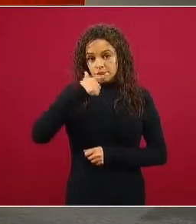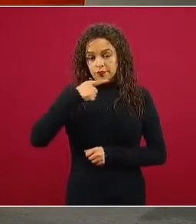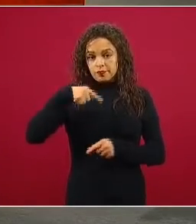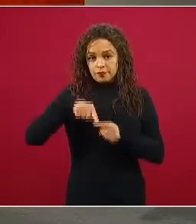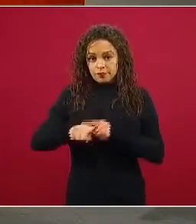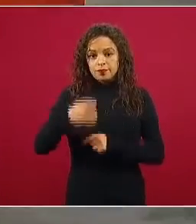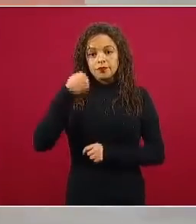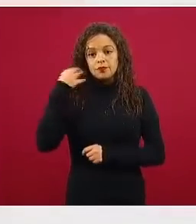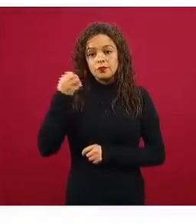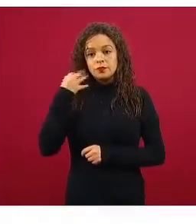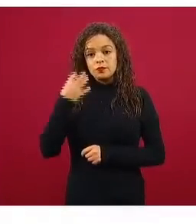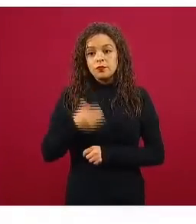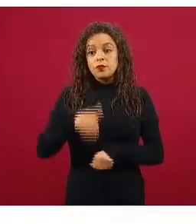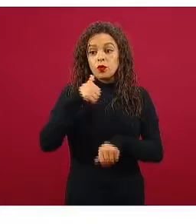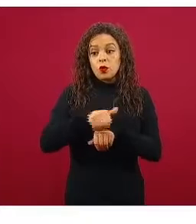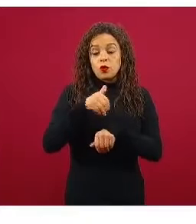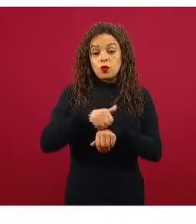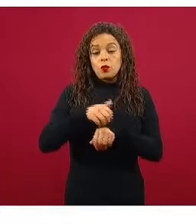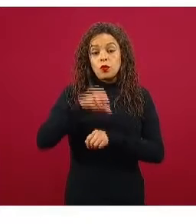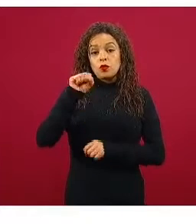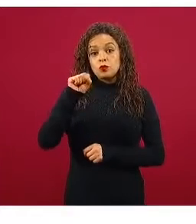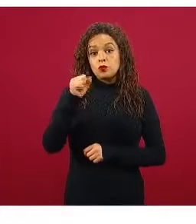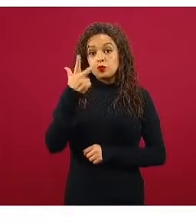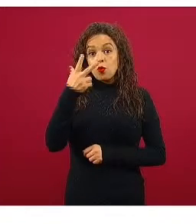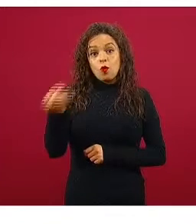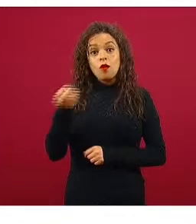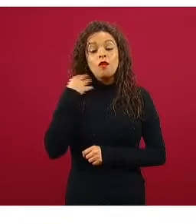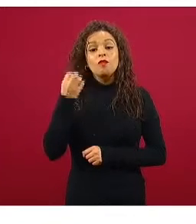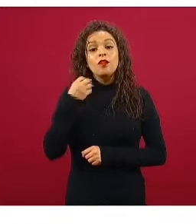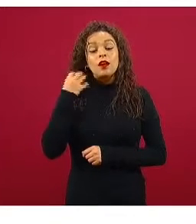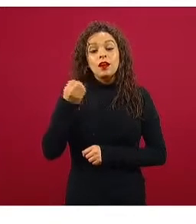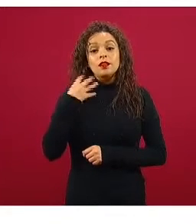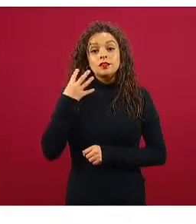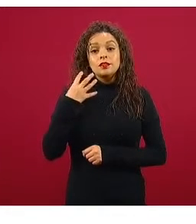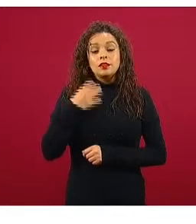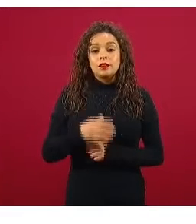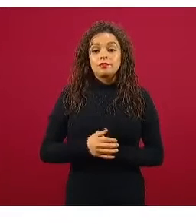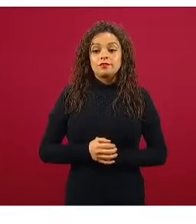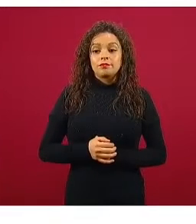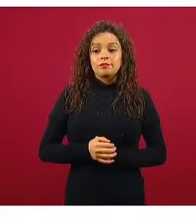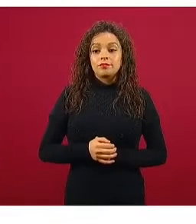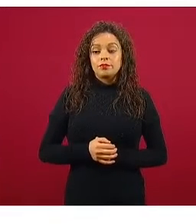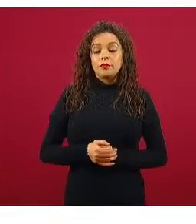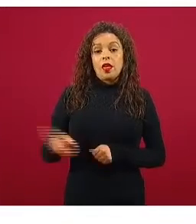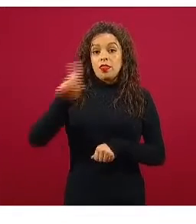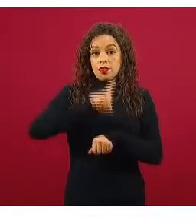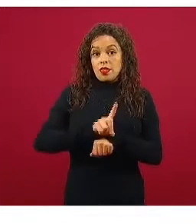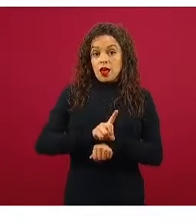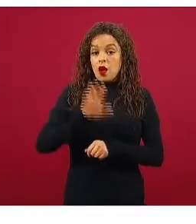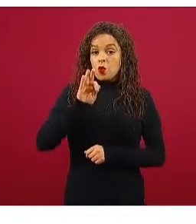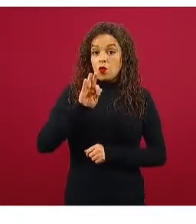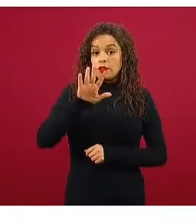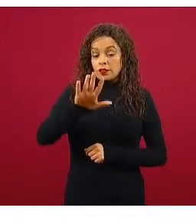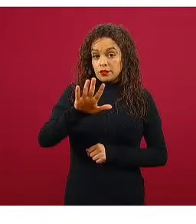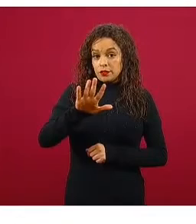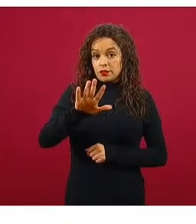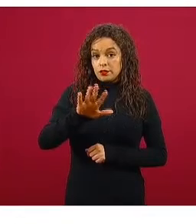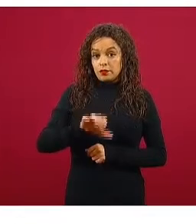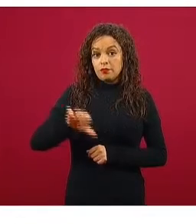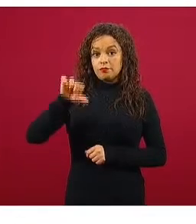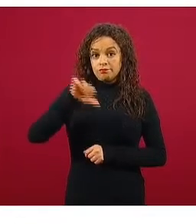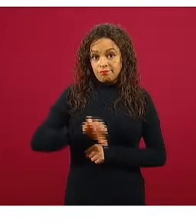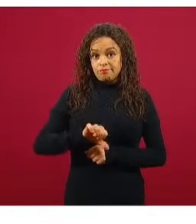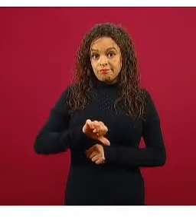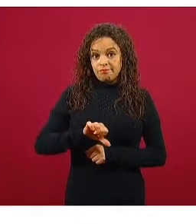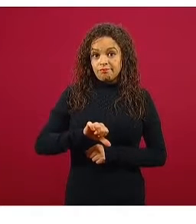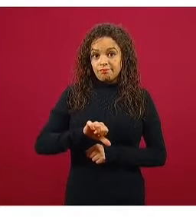número 68. Estamos cumpliendo ya el día número 45 de esta Jornada Nacional de